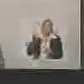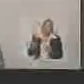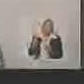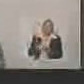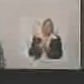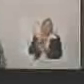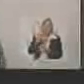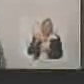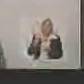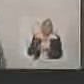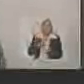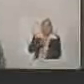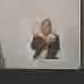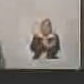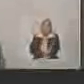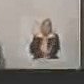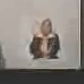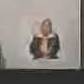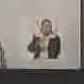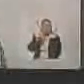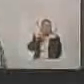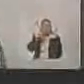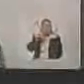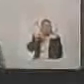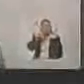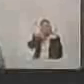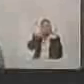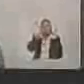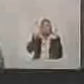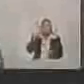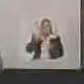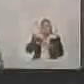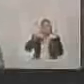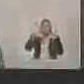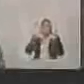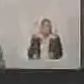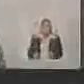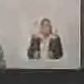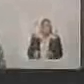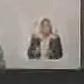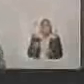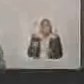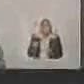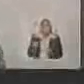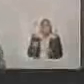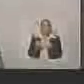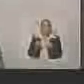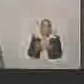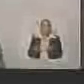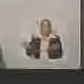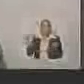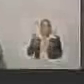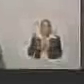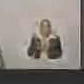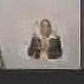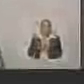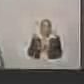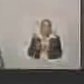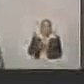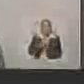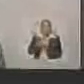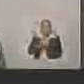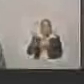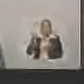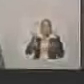a Benito Juárez. Es necesario aumentar la iluminación en nuestras calles, es parte fundamental, y eso también